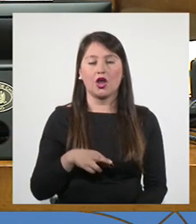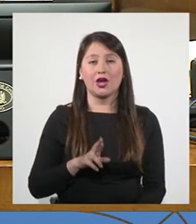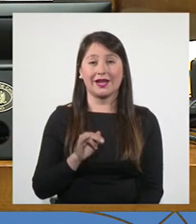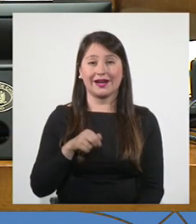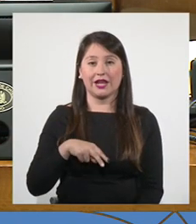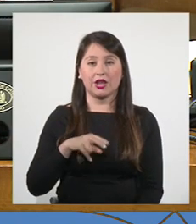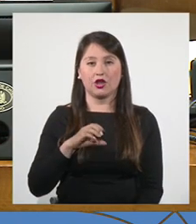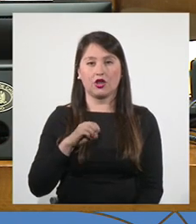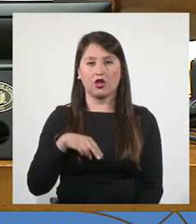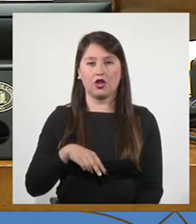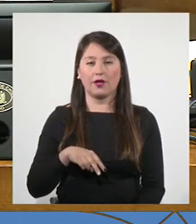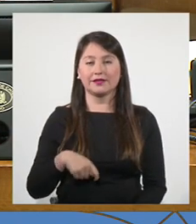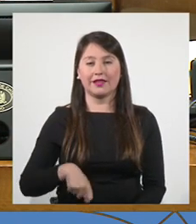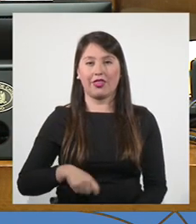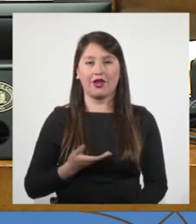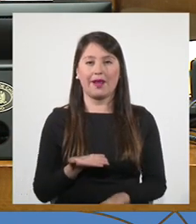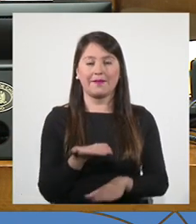Rincón.